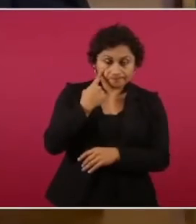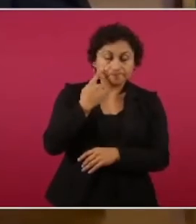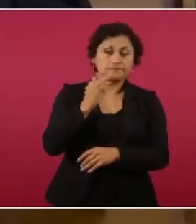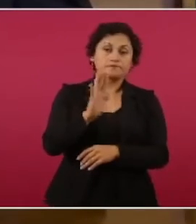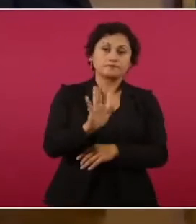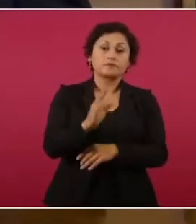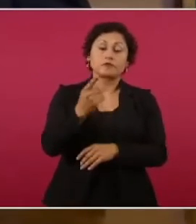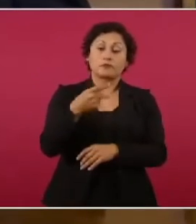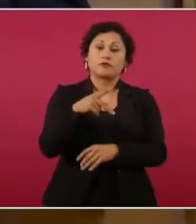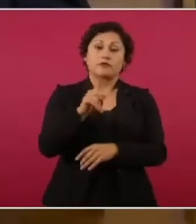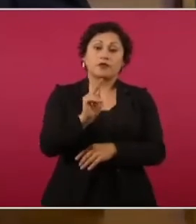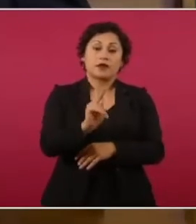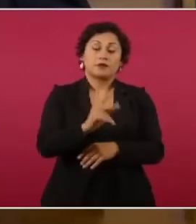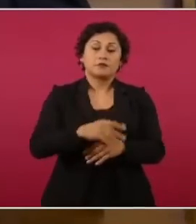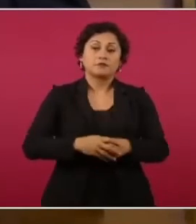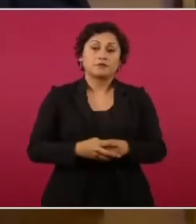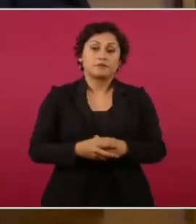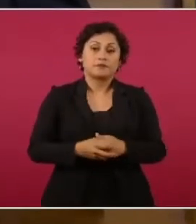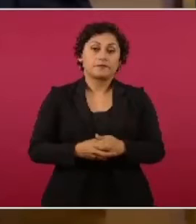formas